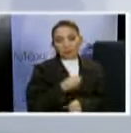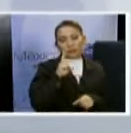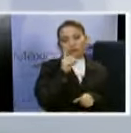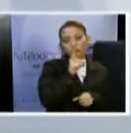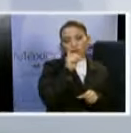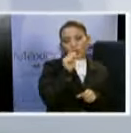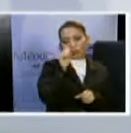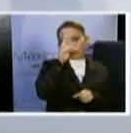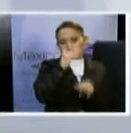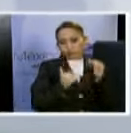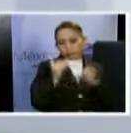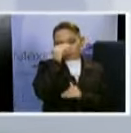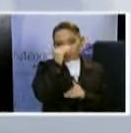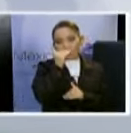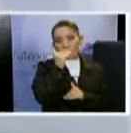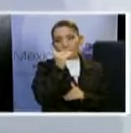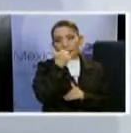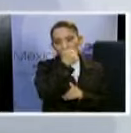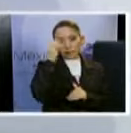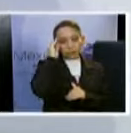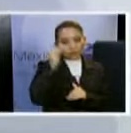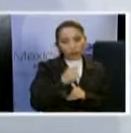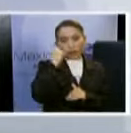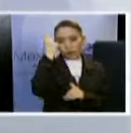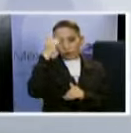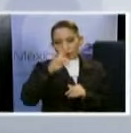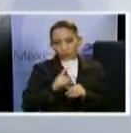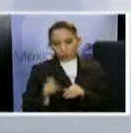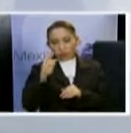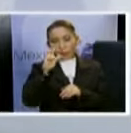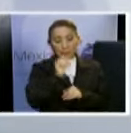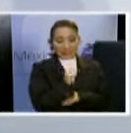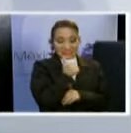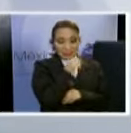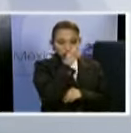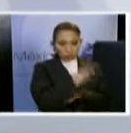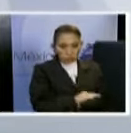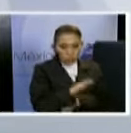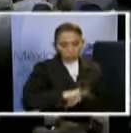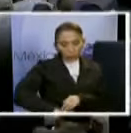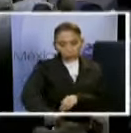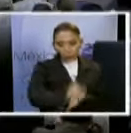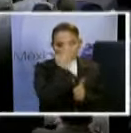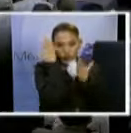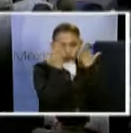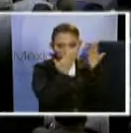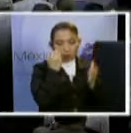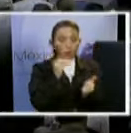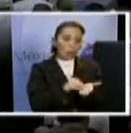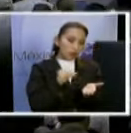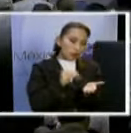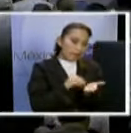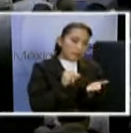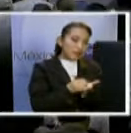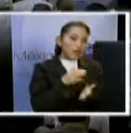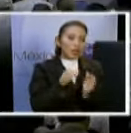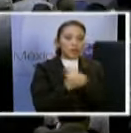doctorado, 6 con maestría, 1 con doctorado. El 26% cursó o está cursando educación